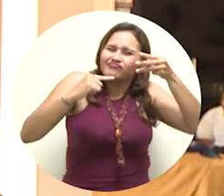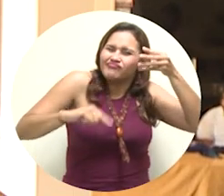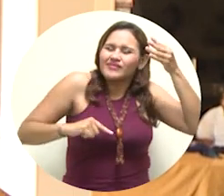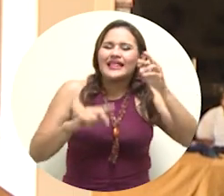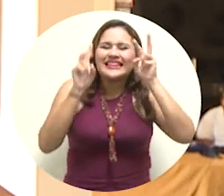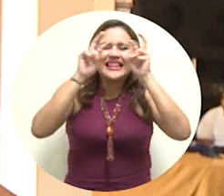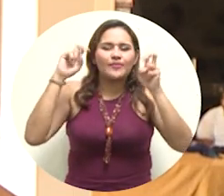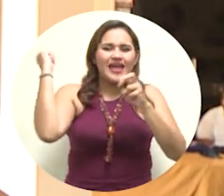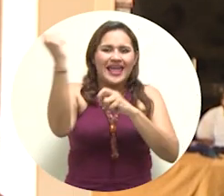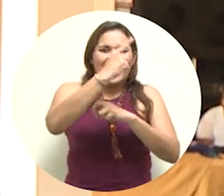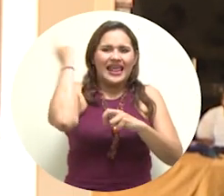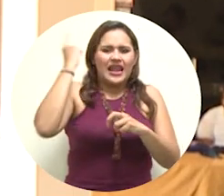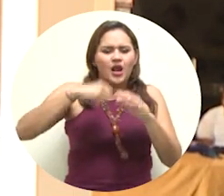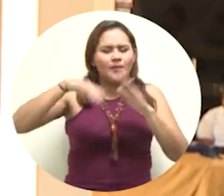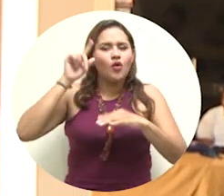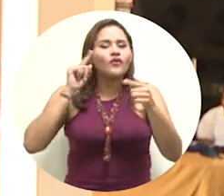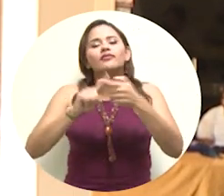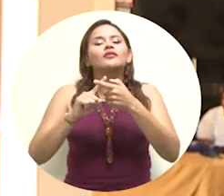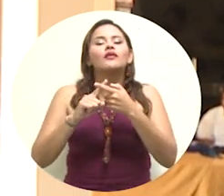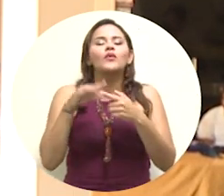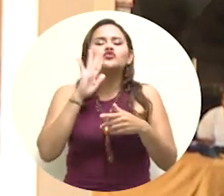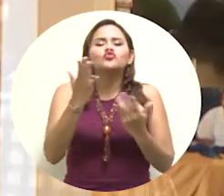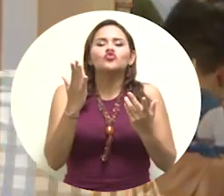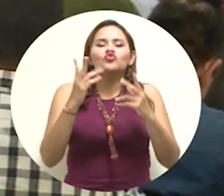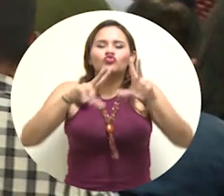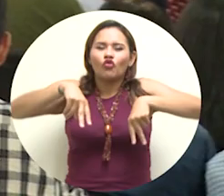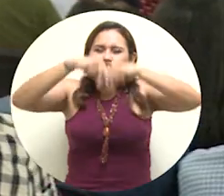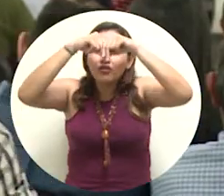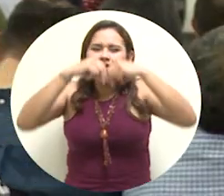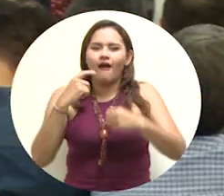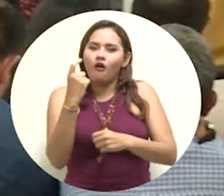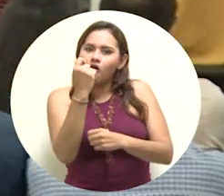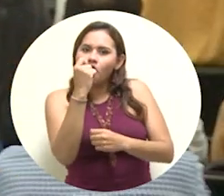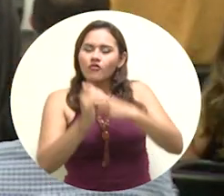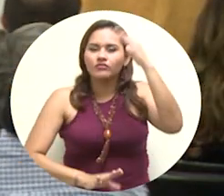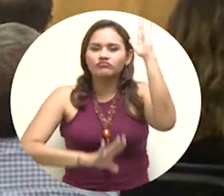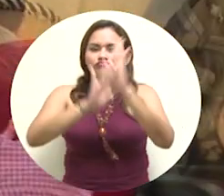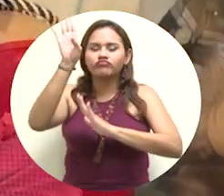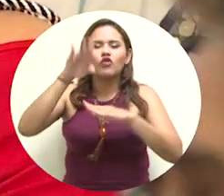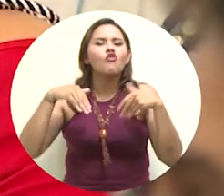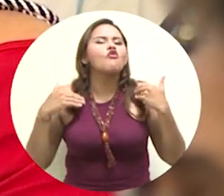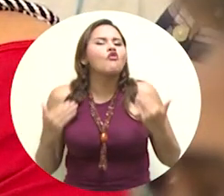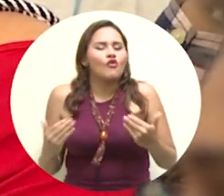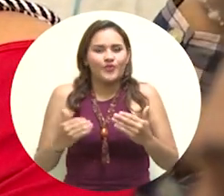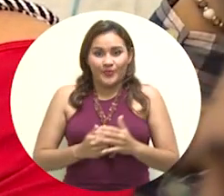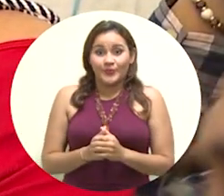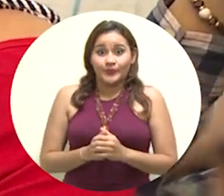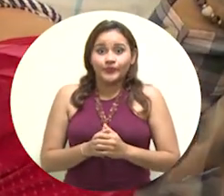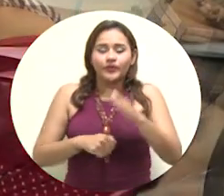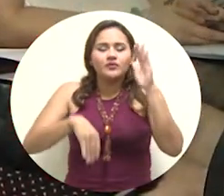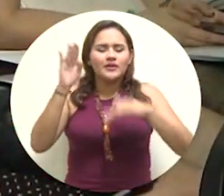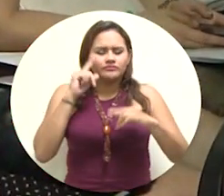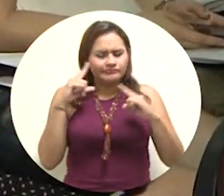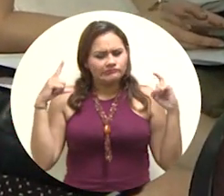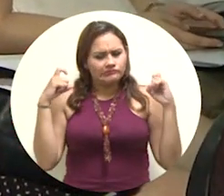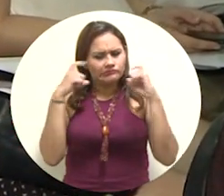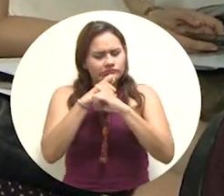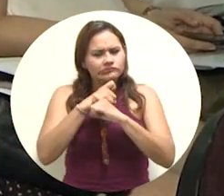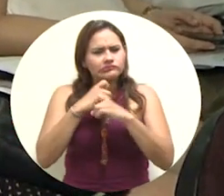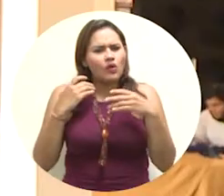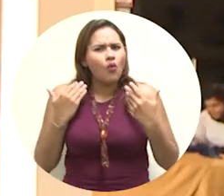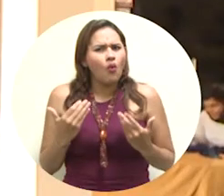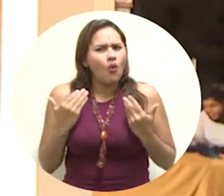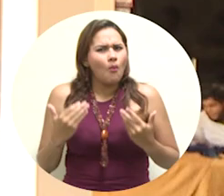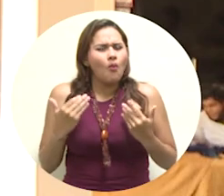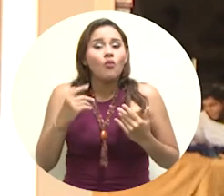están aportando, digamos, al desarrollo socioeconómico de la región? Y de una u otra manera, como que nos empieza como a encarrilar